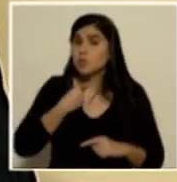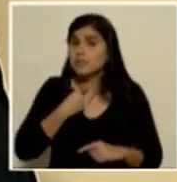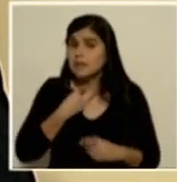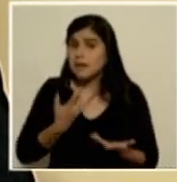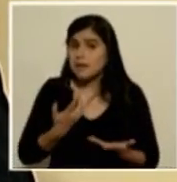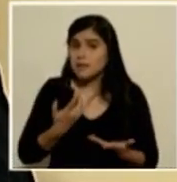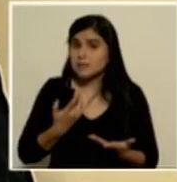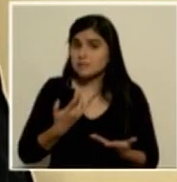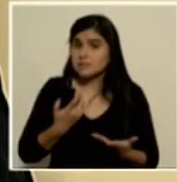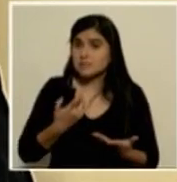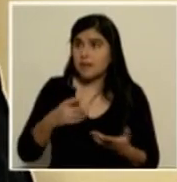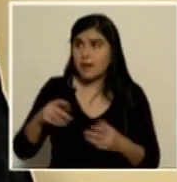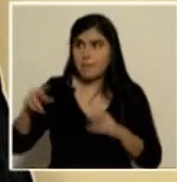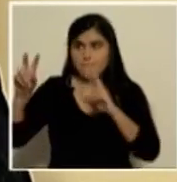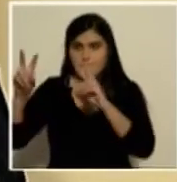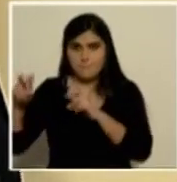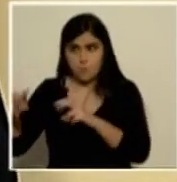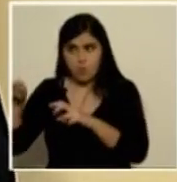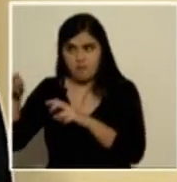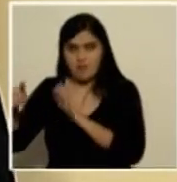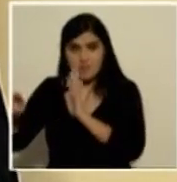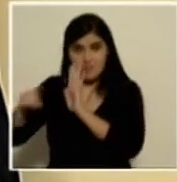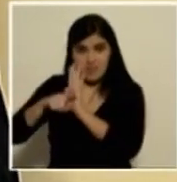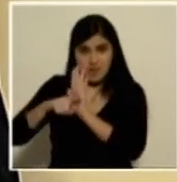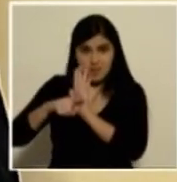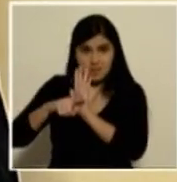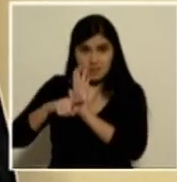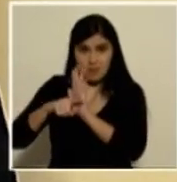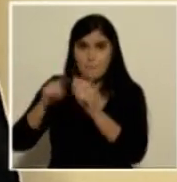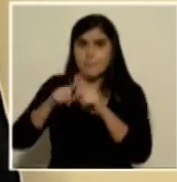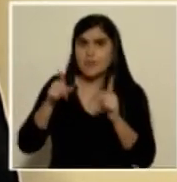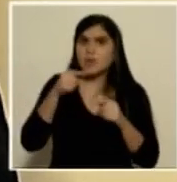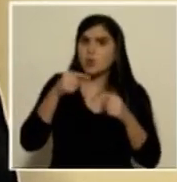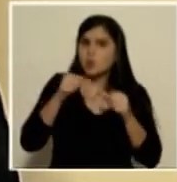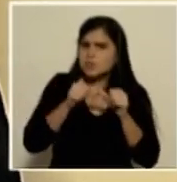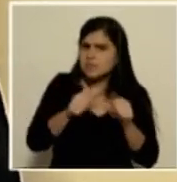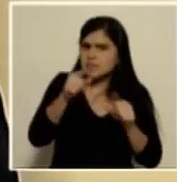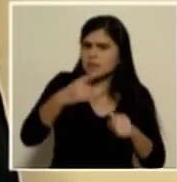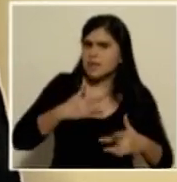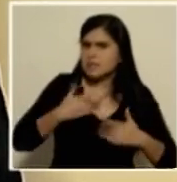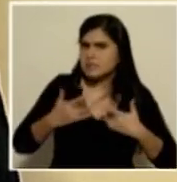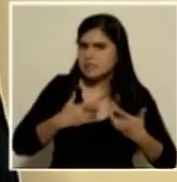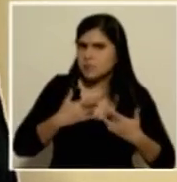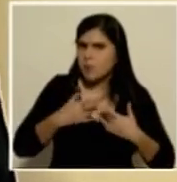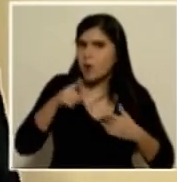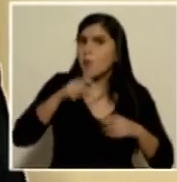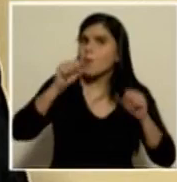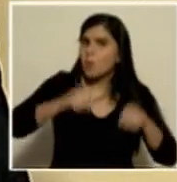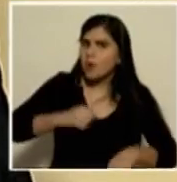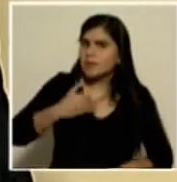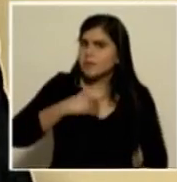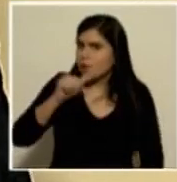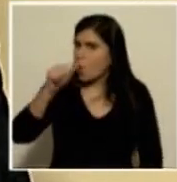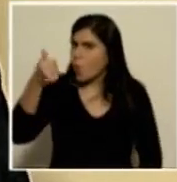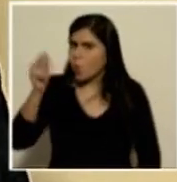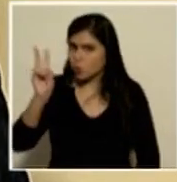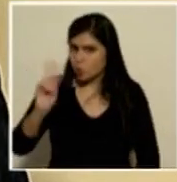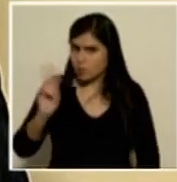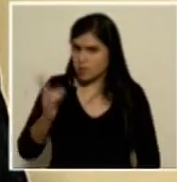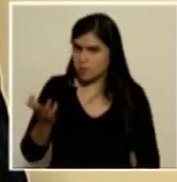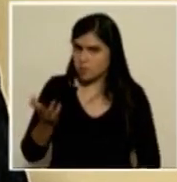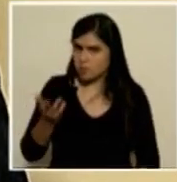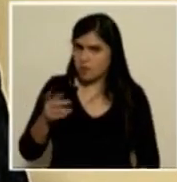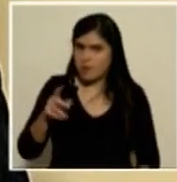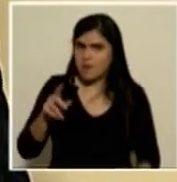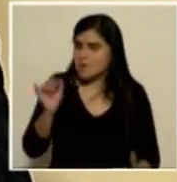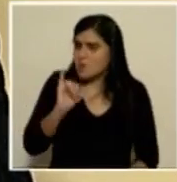y aunque la prueba salga negativa, o sea, si está con síntomas, puede tener otro virus, y entonces no